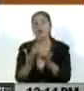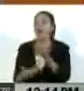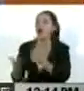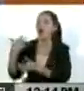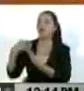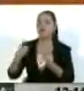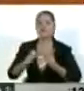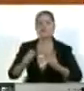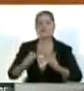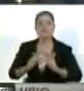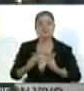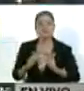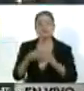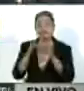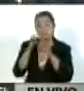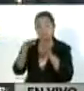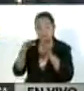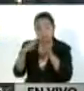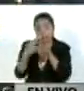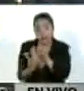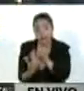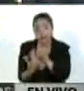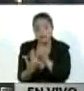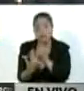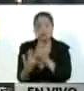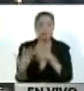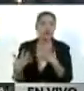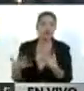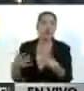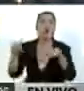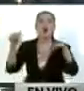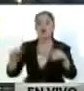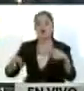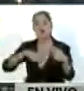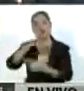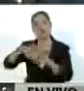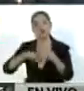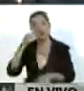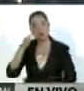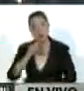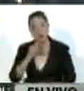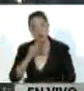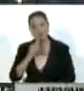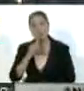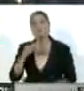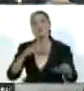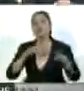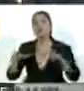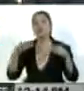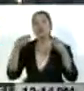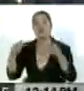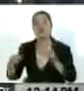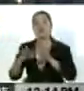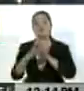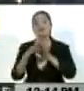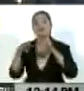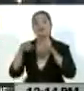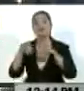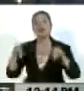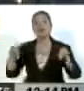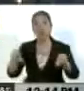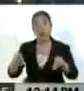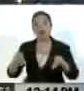vivían en unos ranchitos en condiciones precarias. Hoy la Revolución Bolivariana le hace entrega de su título de propiedad y